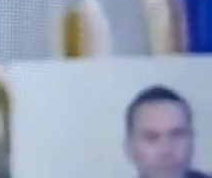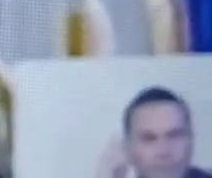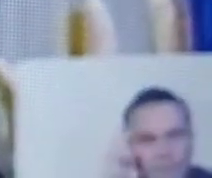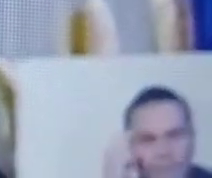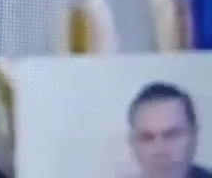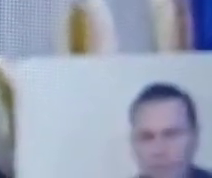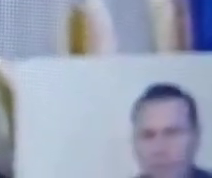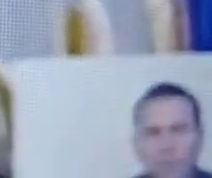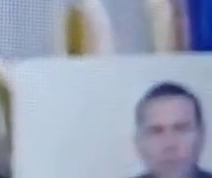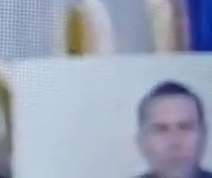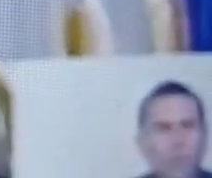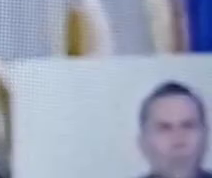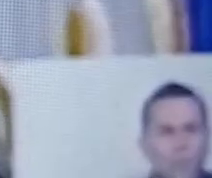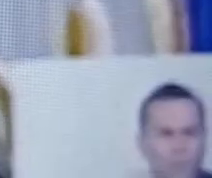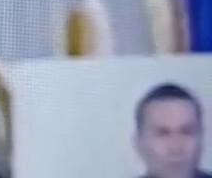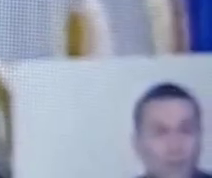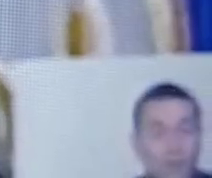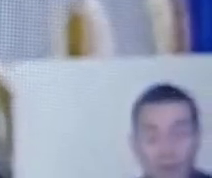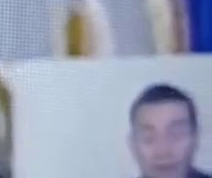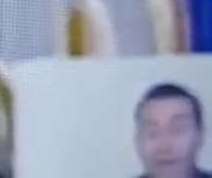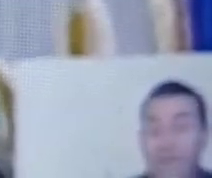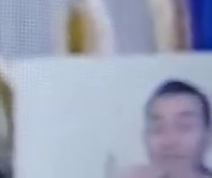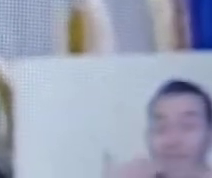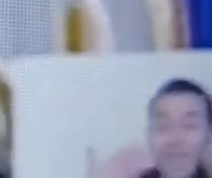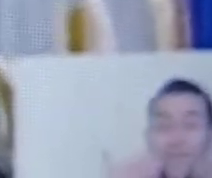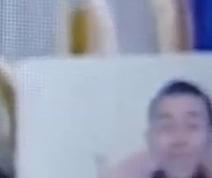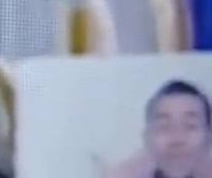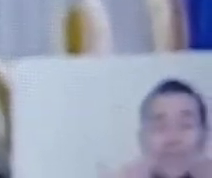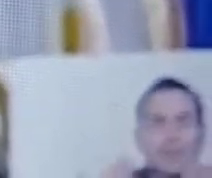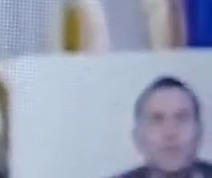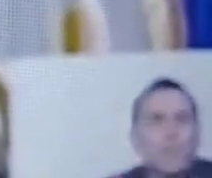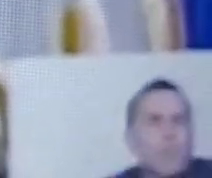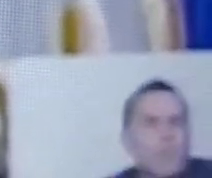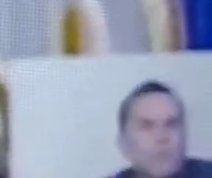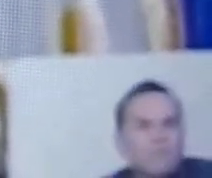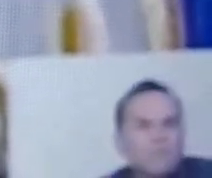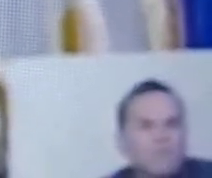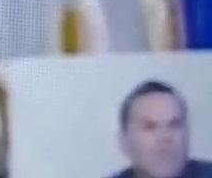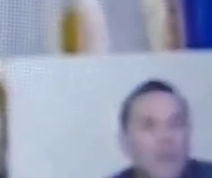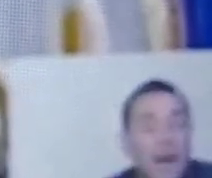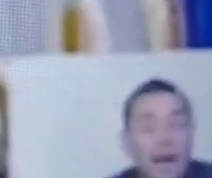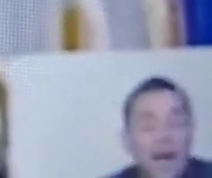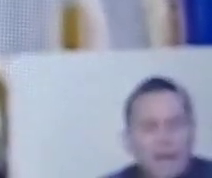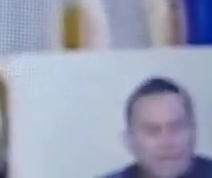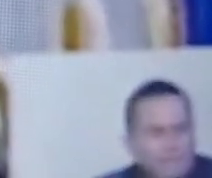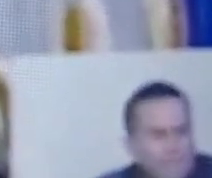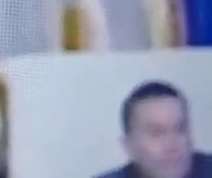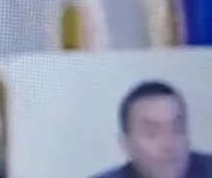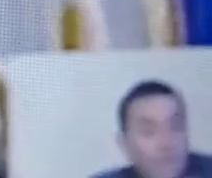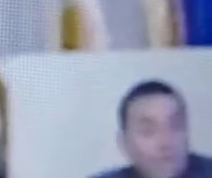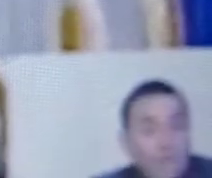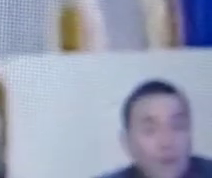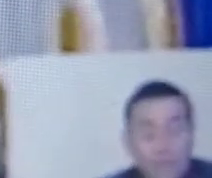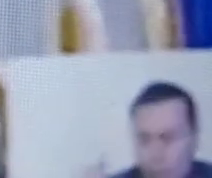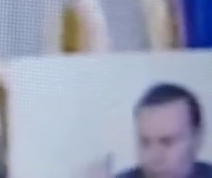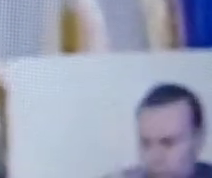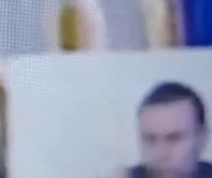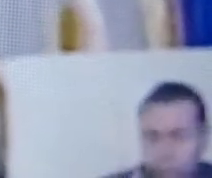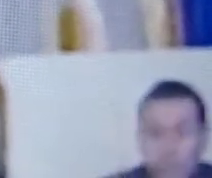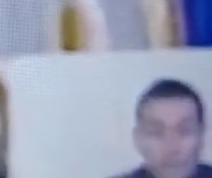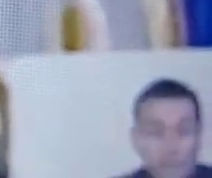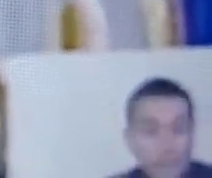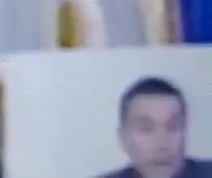pequeño, haciendo lo que en realidad nos hace felices, manteniendo nuestras tradiciones, cuidando y valorando nuestras familias, enseñándole a nuestros hijos lo que aprendimos de